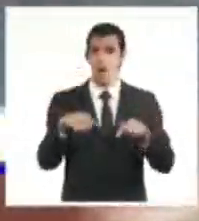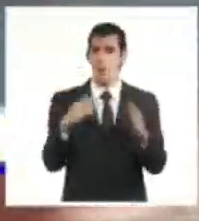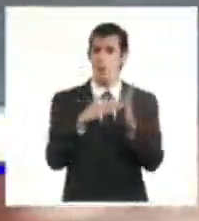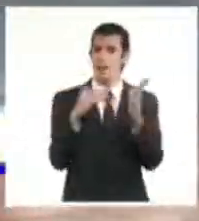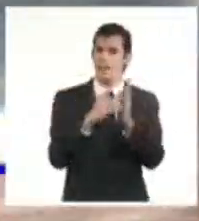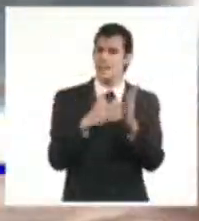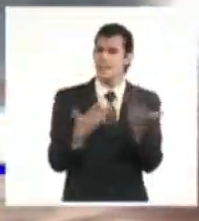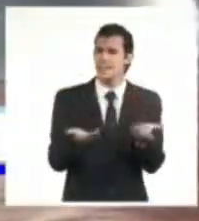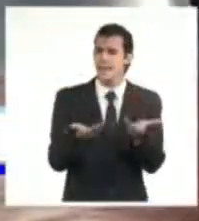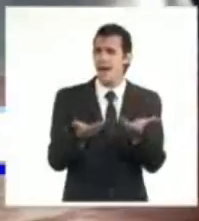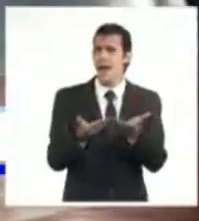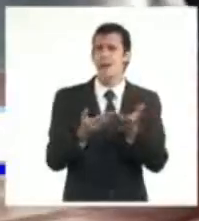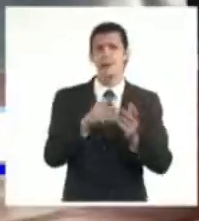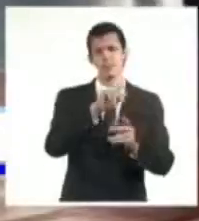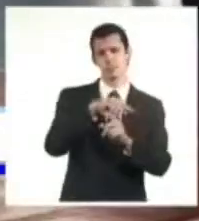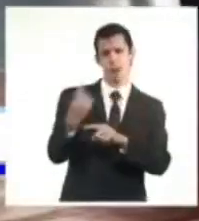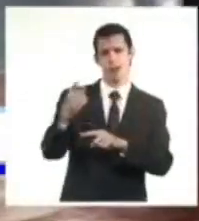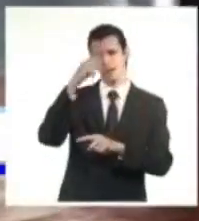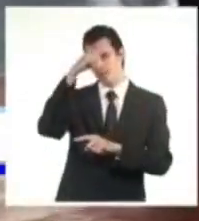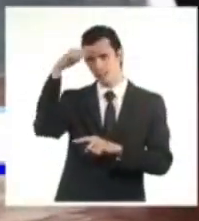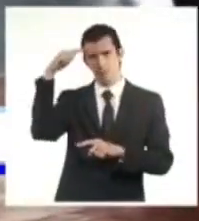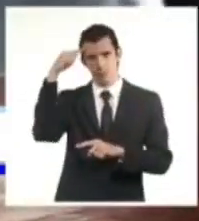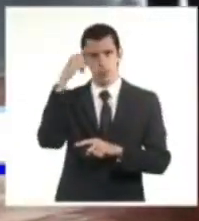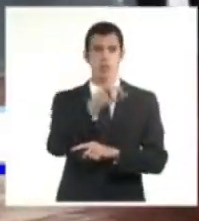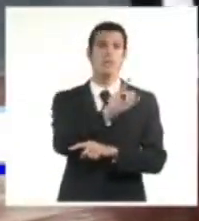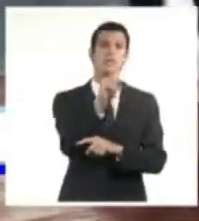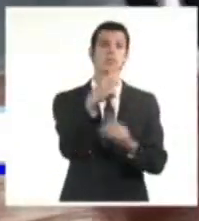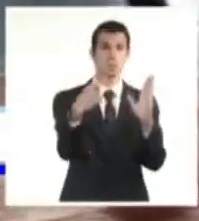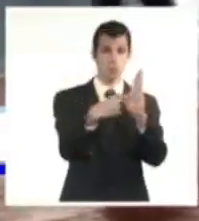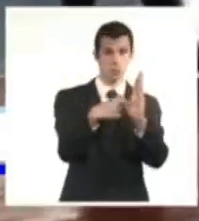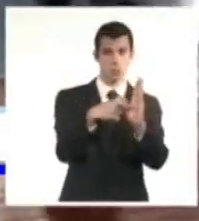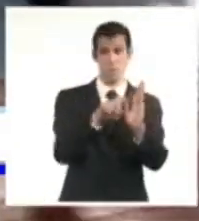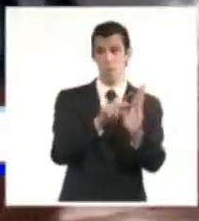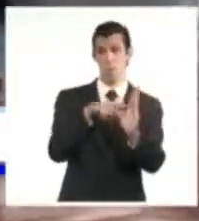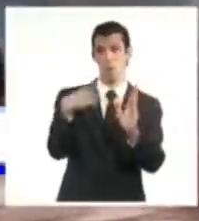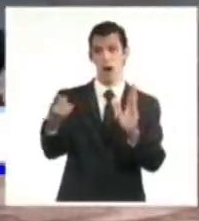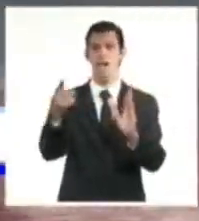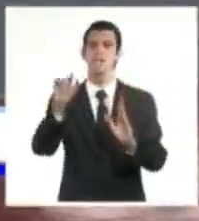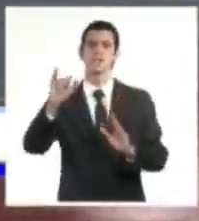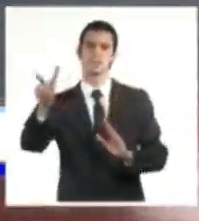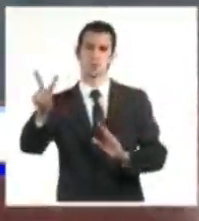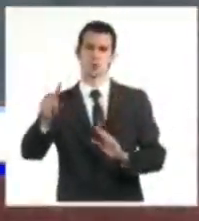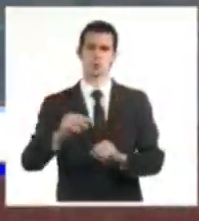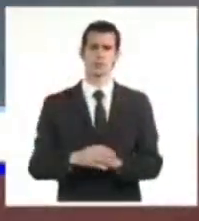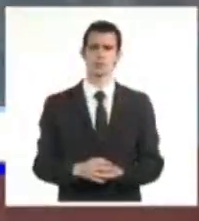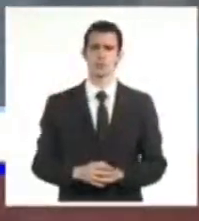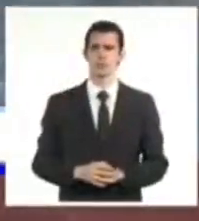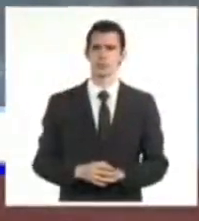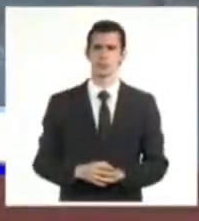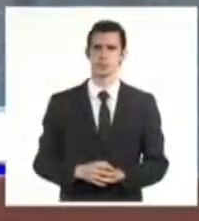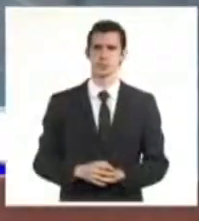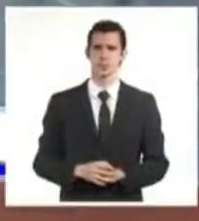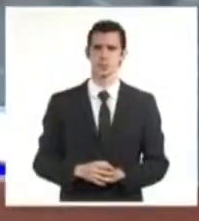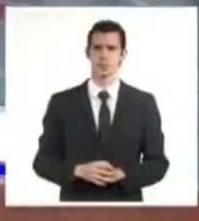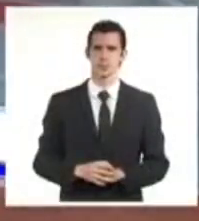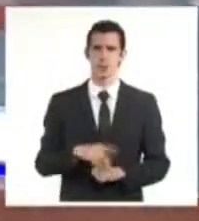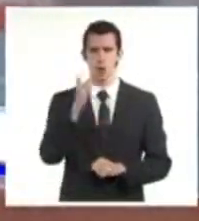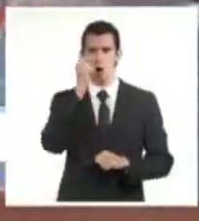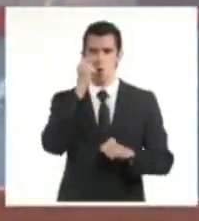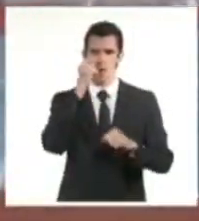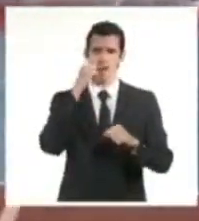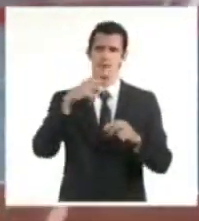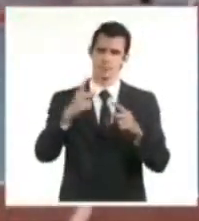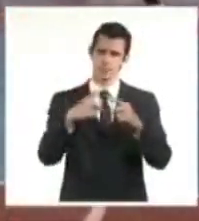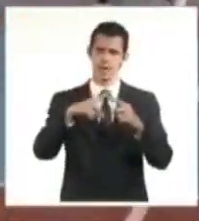Spíritus 71-62 en el Polideportivo Yayabo. Joan Luis Haití, con 19 unidades, se destacó por los